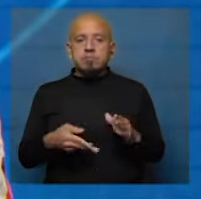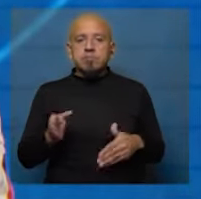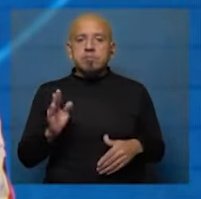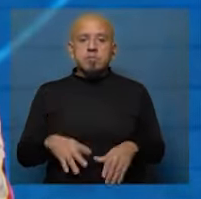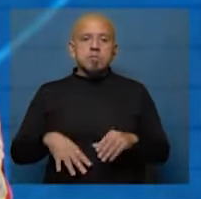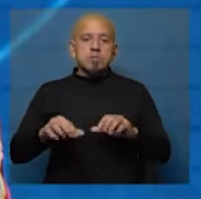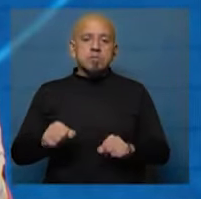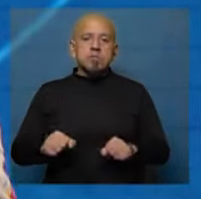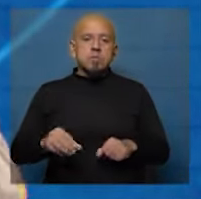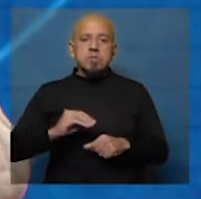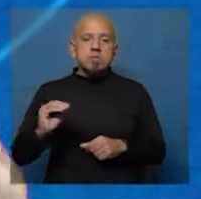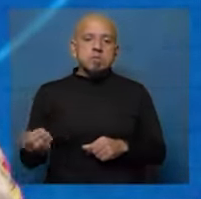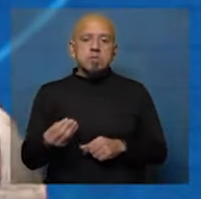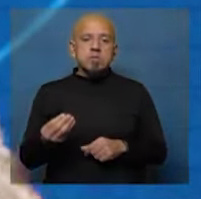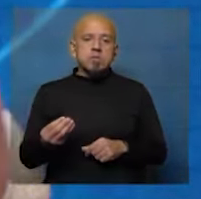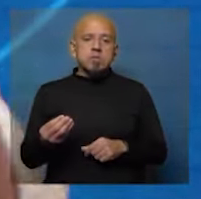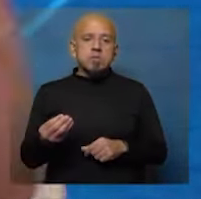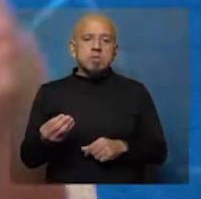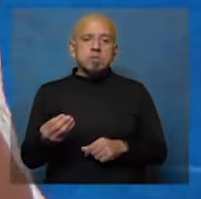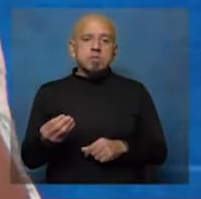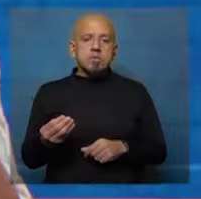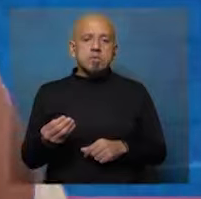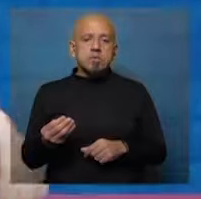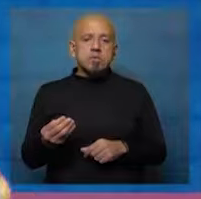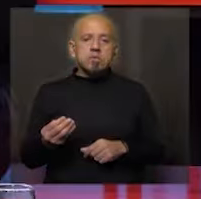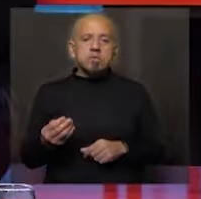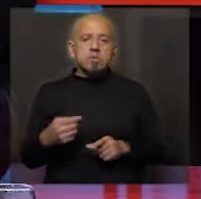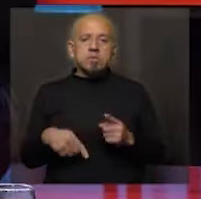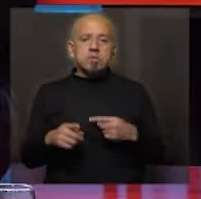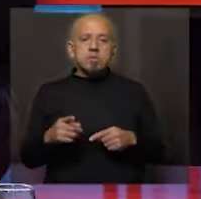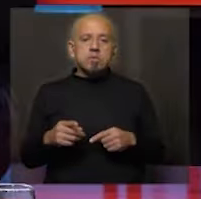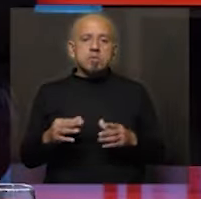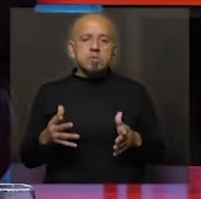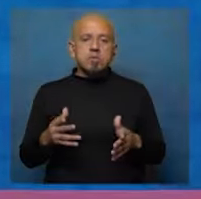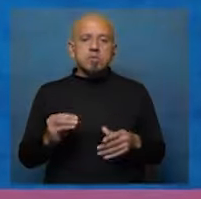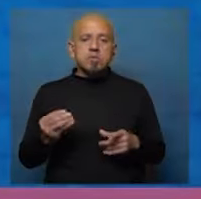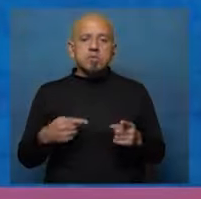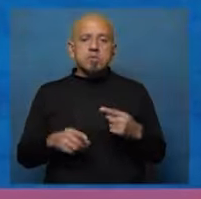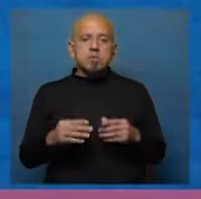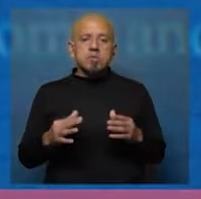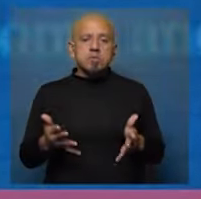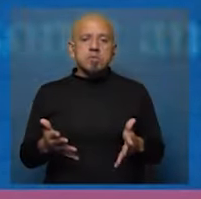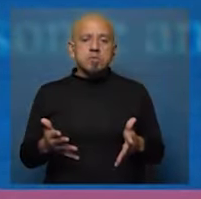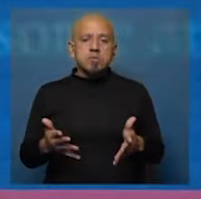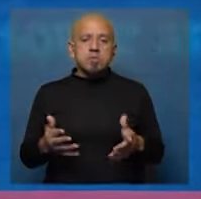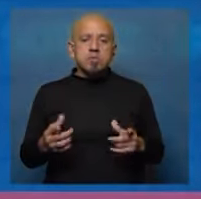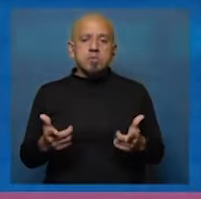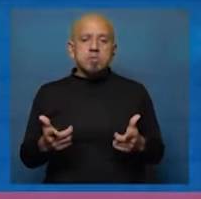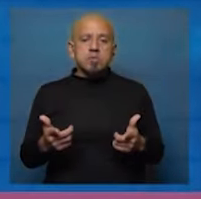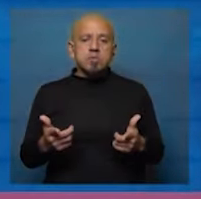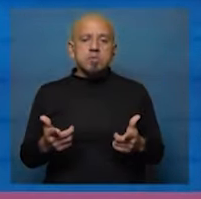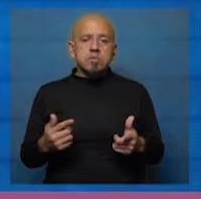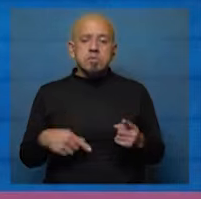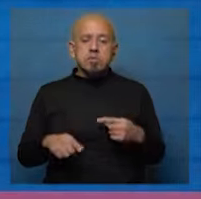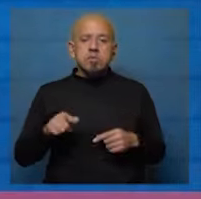audiencias perdiste la las las este contestaciones los tiempos se te vencieron no te quedan casi herramientas para usar